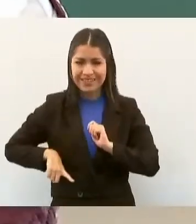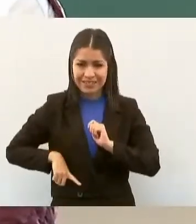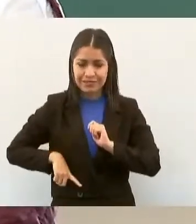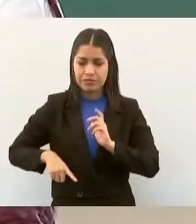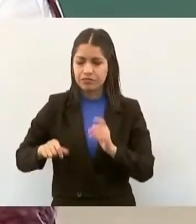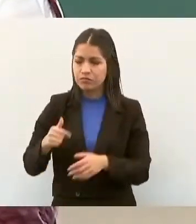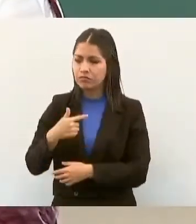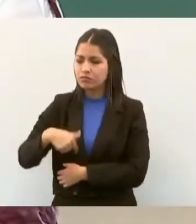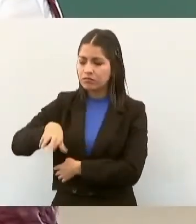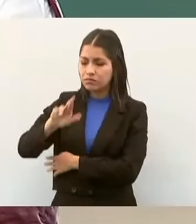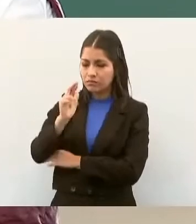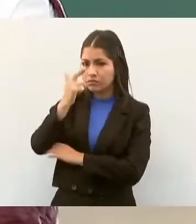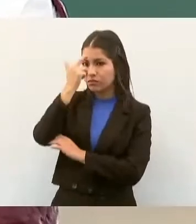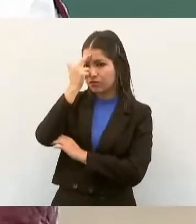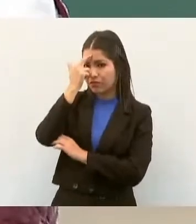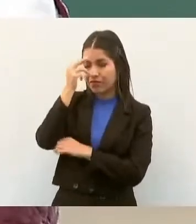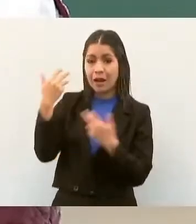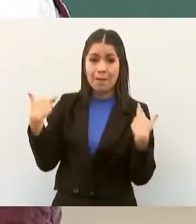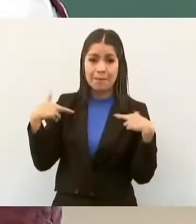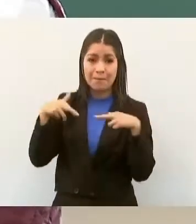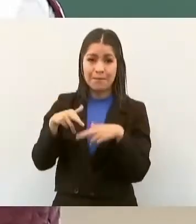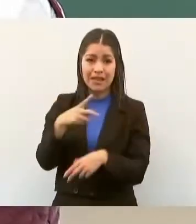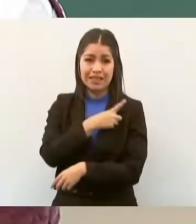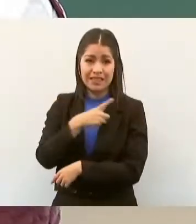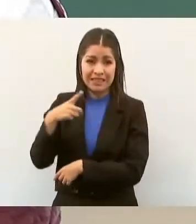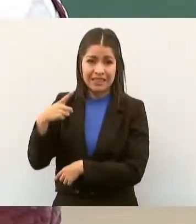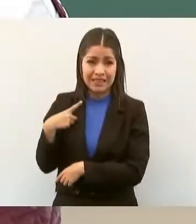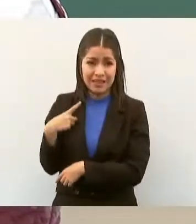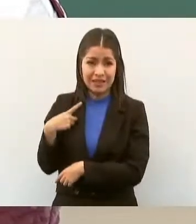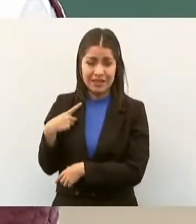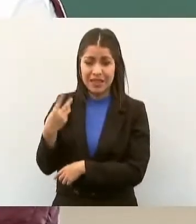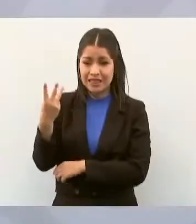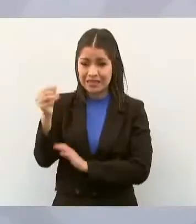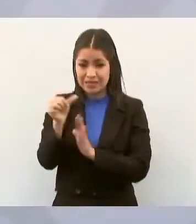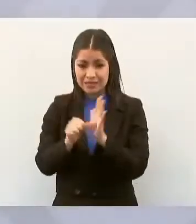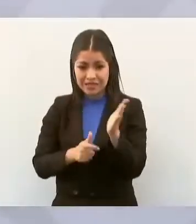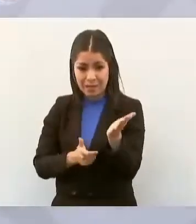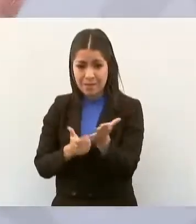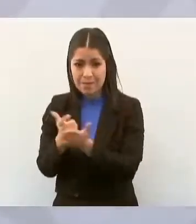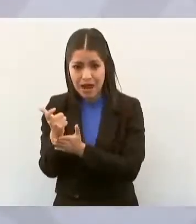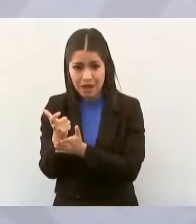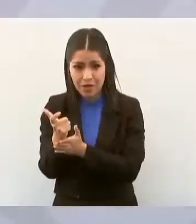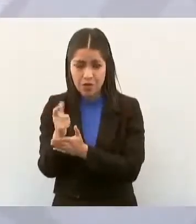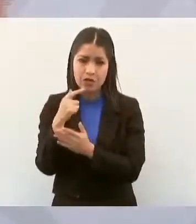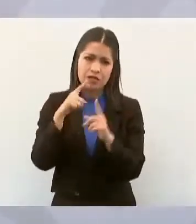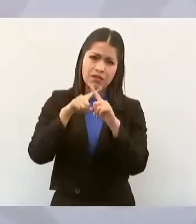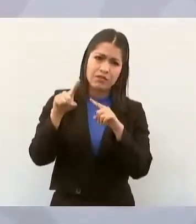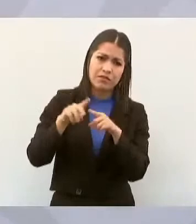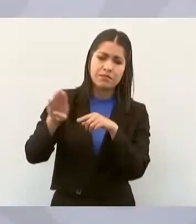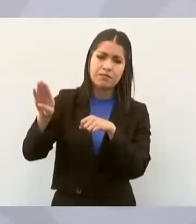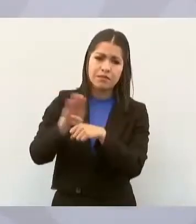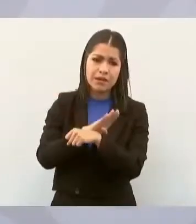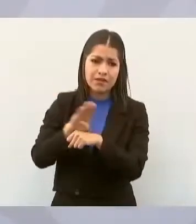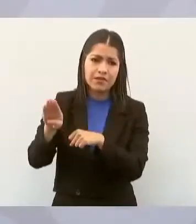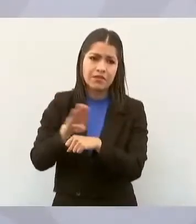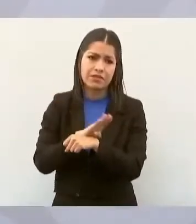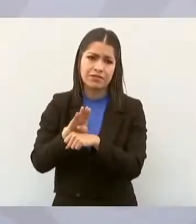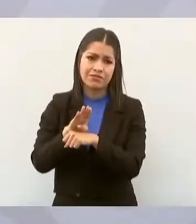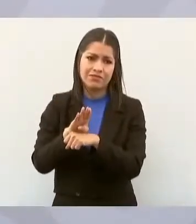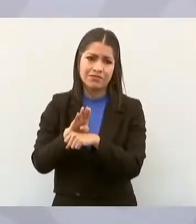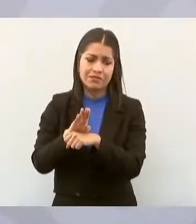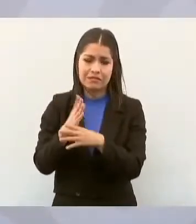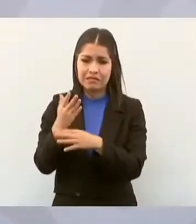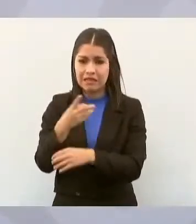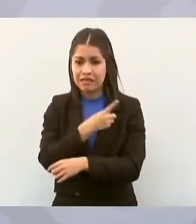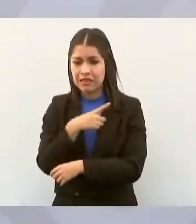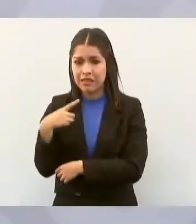recordarlo, a los maestros se les debían 3 meses de salario. Se les debían sus bonos, sus prestaciones. Hoy